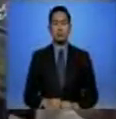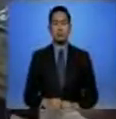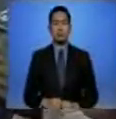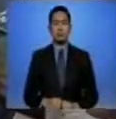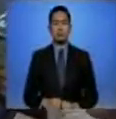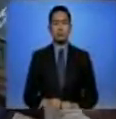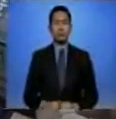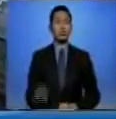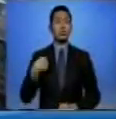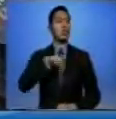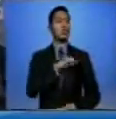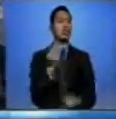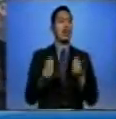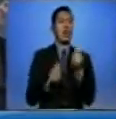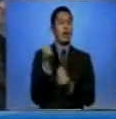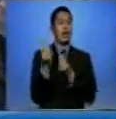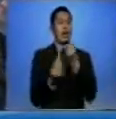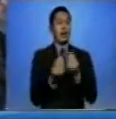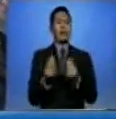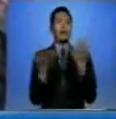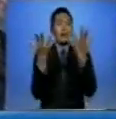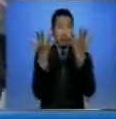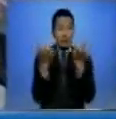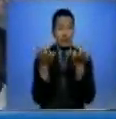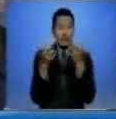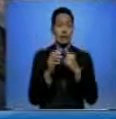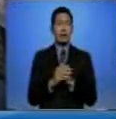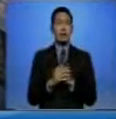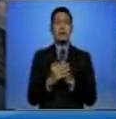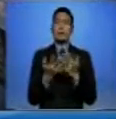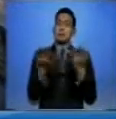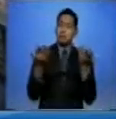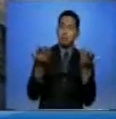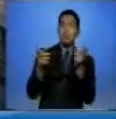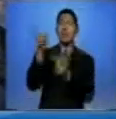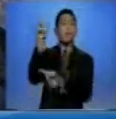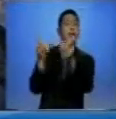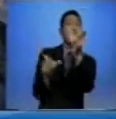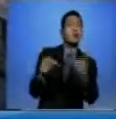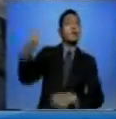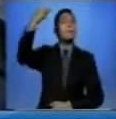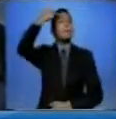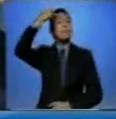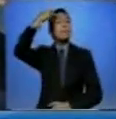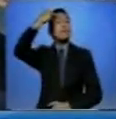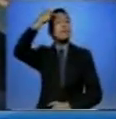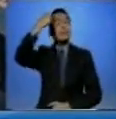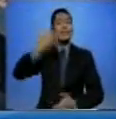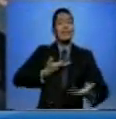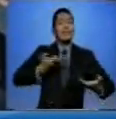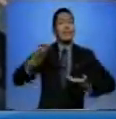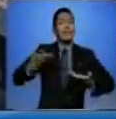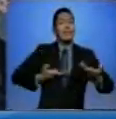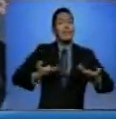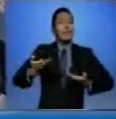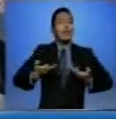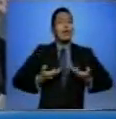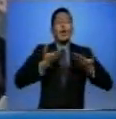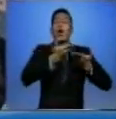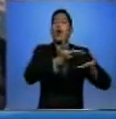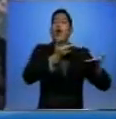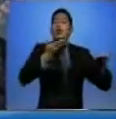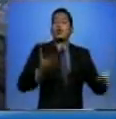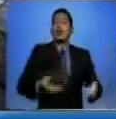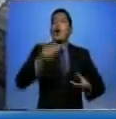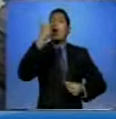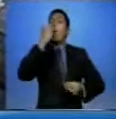Lo que queremos es básicamente que la gente tome conciencia de que en una tienda básicamente es para